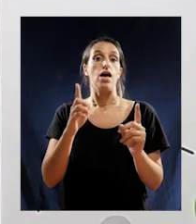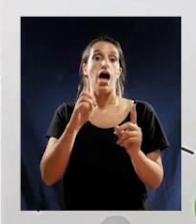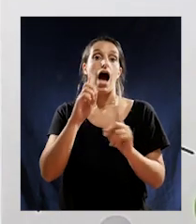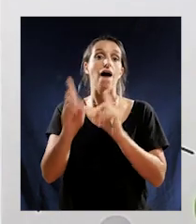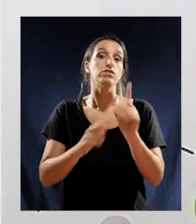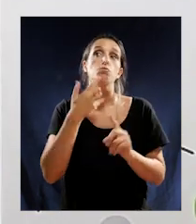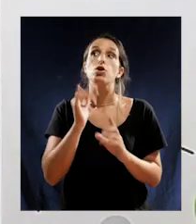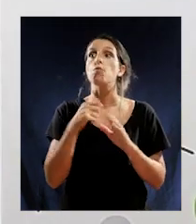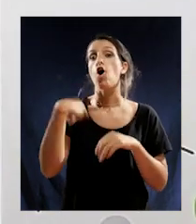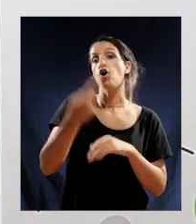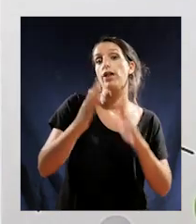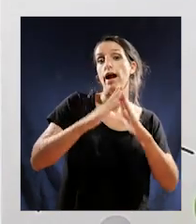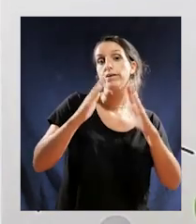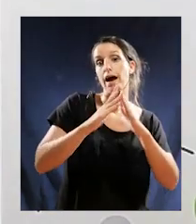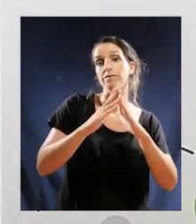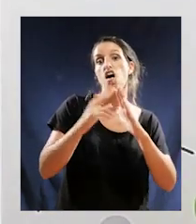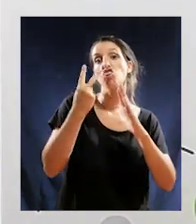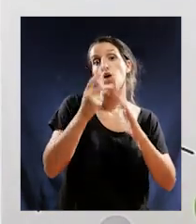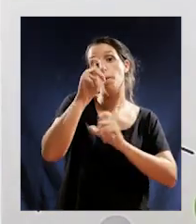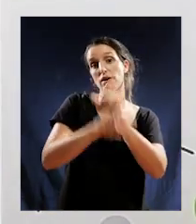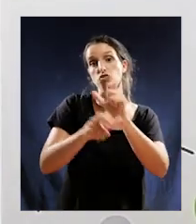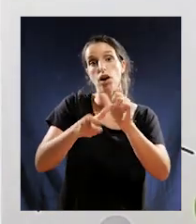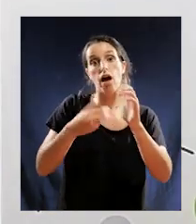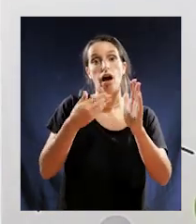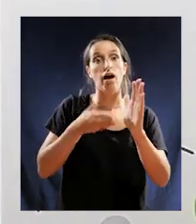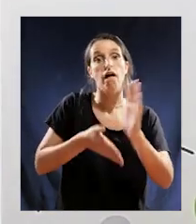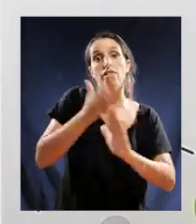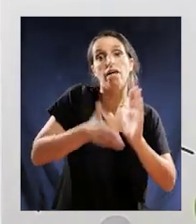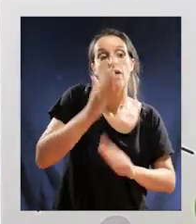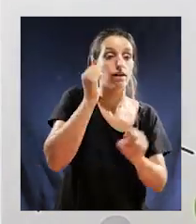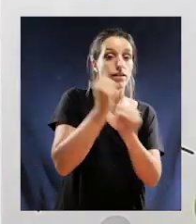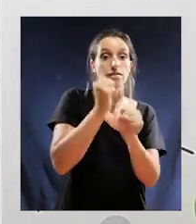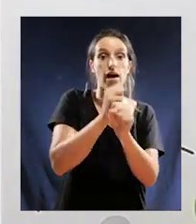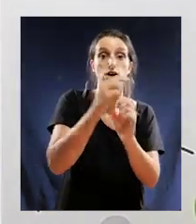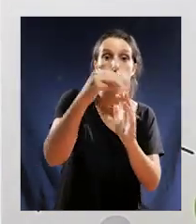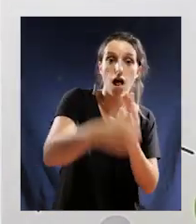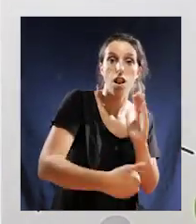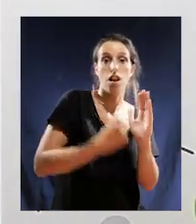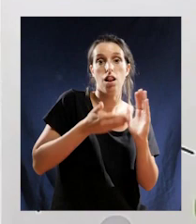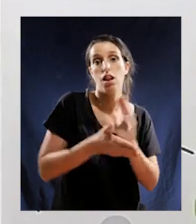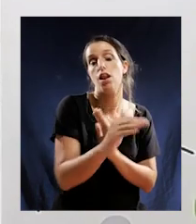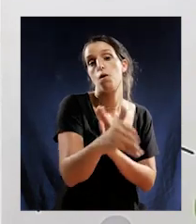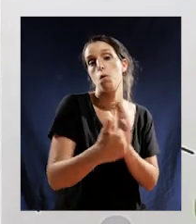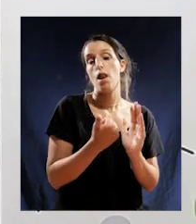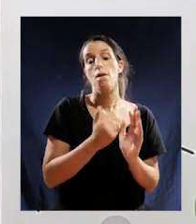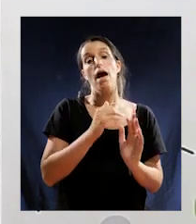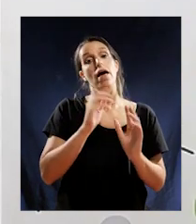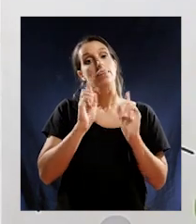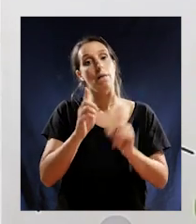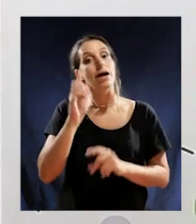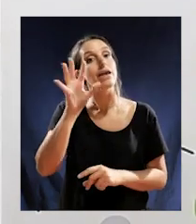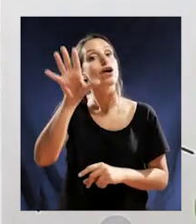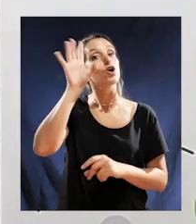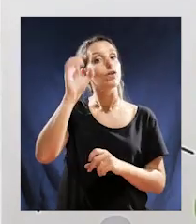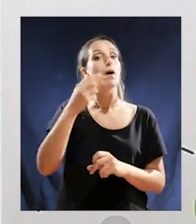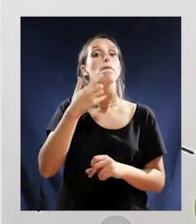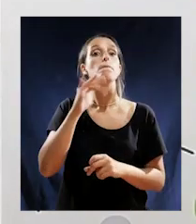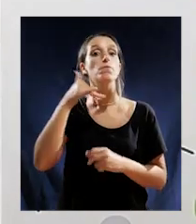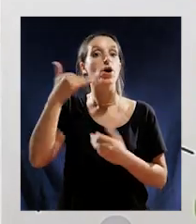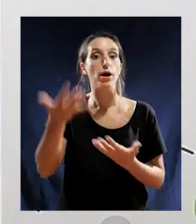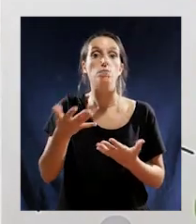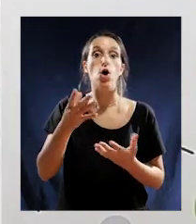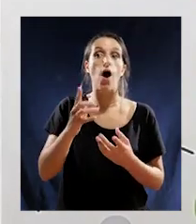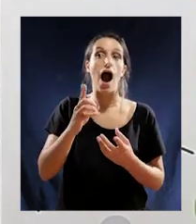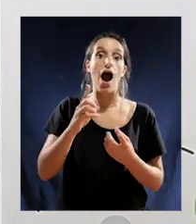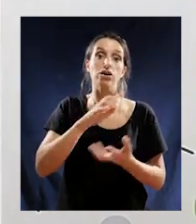y trabajos que requieren la salida de 12 integrantes cotidianas y también recordar que